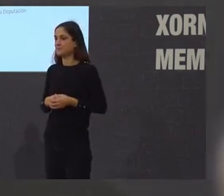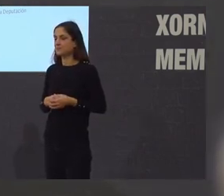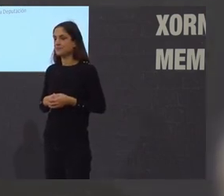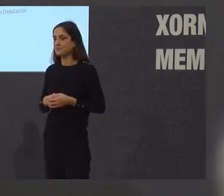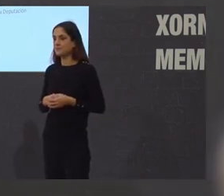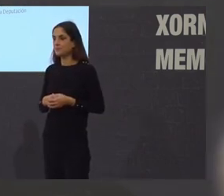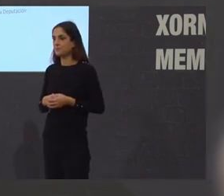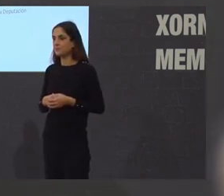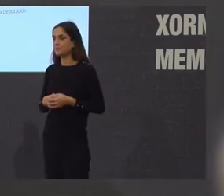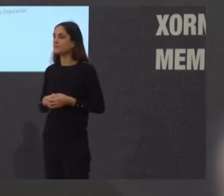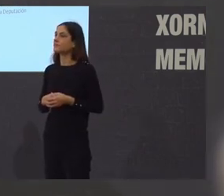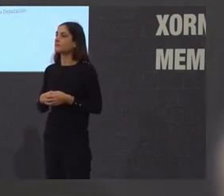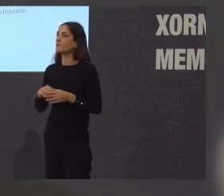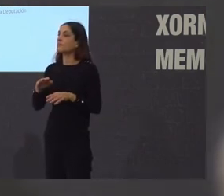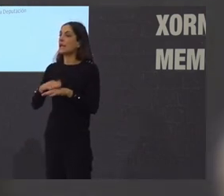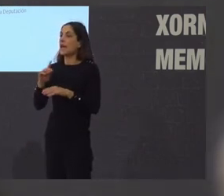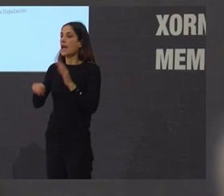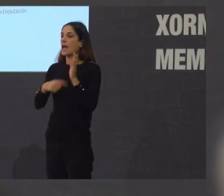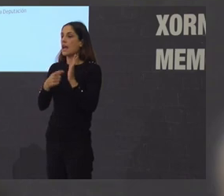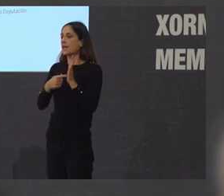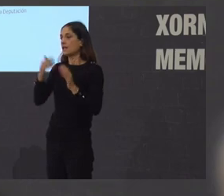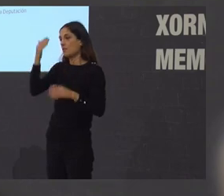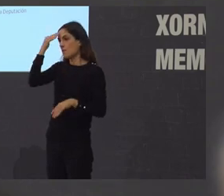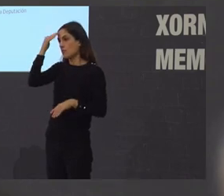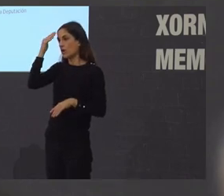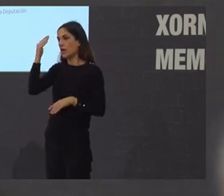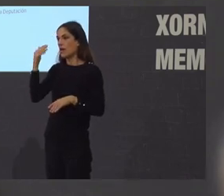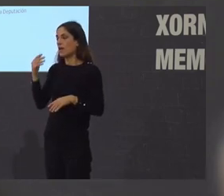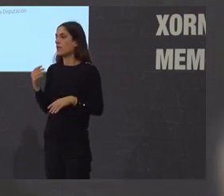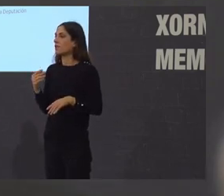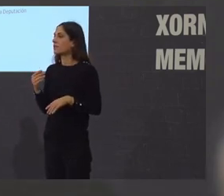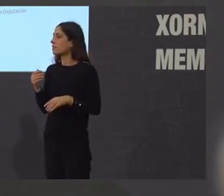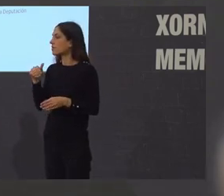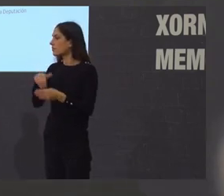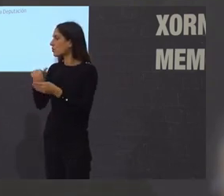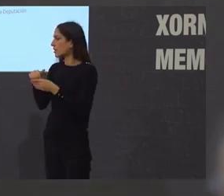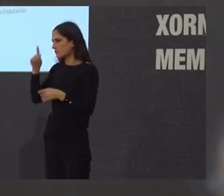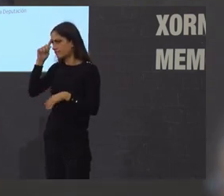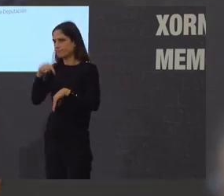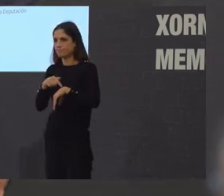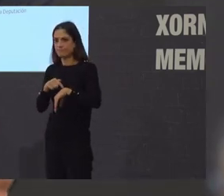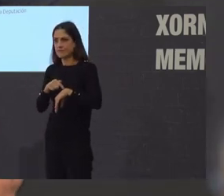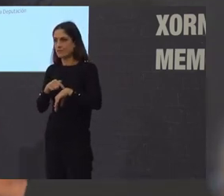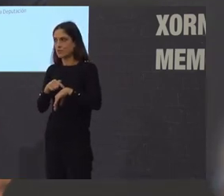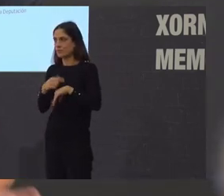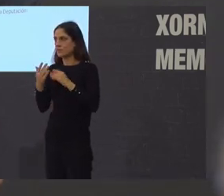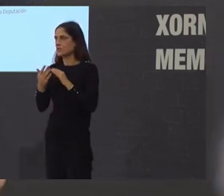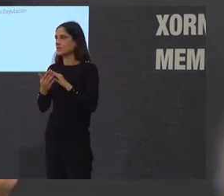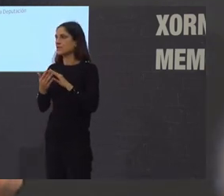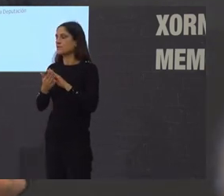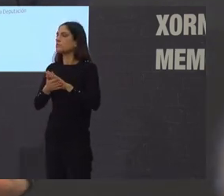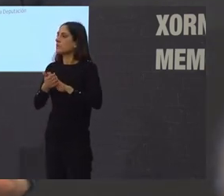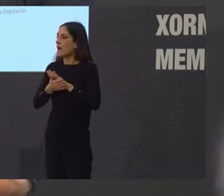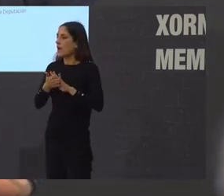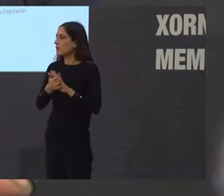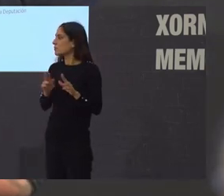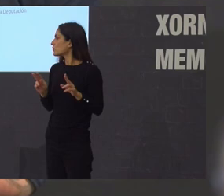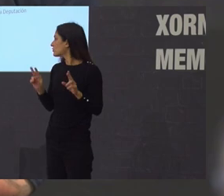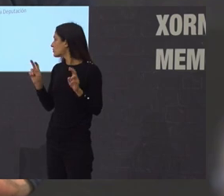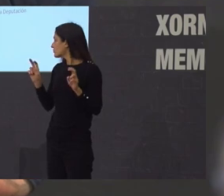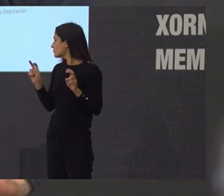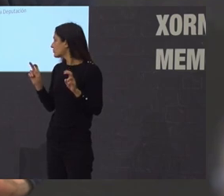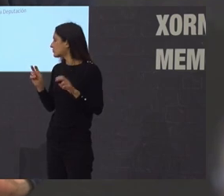a la ley de memoria democrática. No sé cuánto tiempo, si me queda mucho. No, paro. Hablo de la ley de memoria democrática y paro.